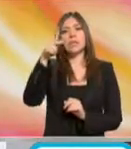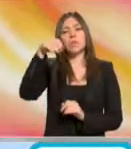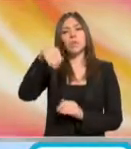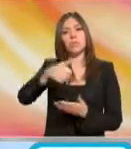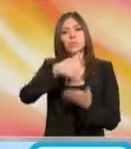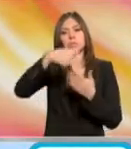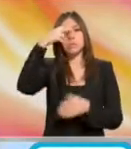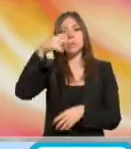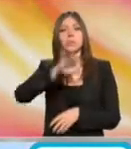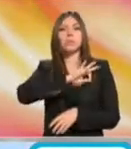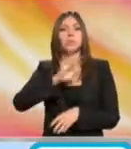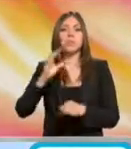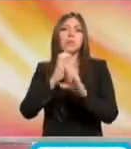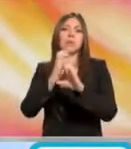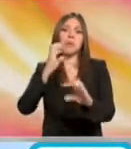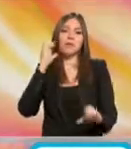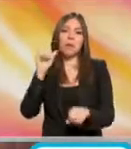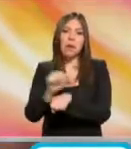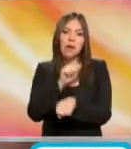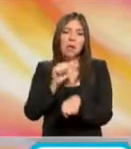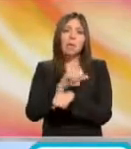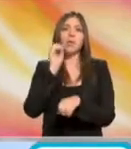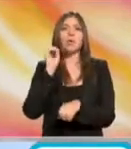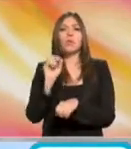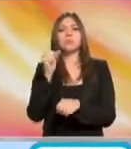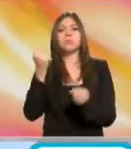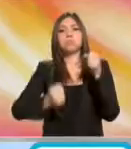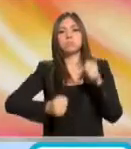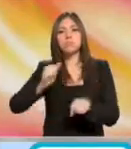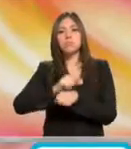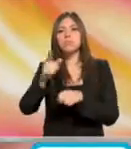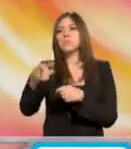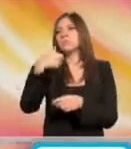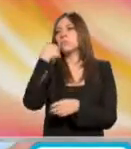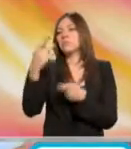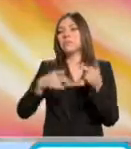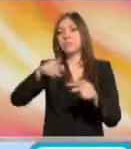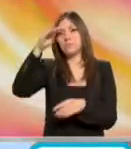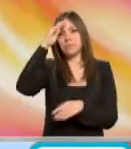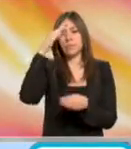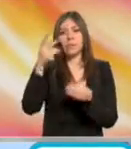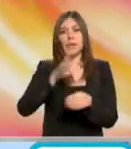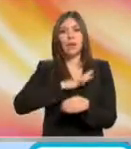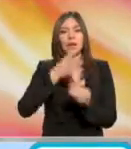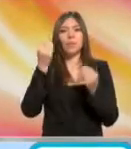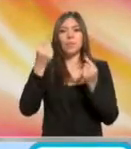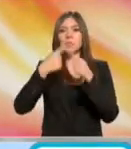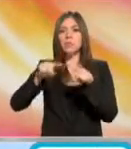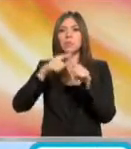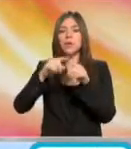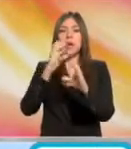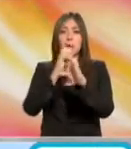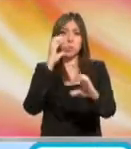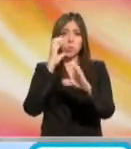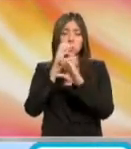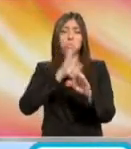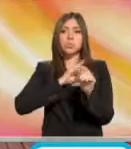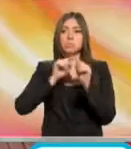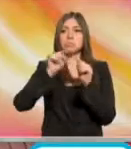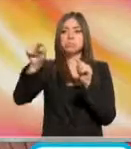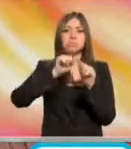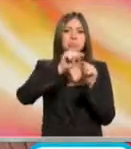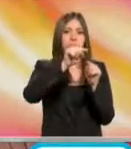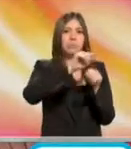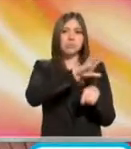entonces puedes ir ya sea en camión, en coche, pues en fin, tú te organizas, hay muchas líneas de buses y demás, Sí.